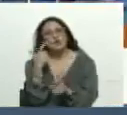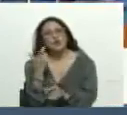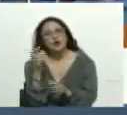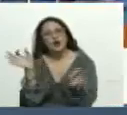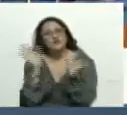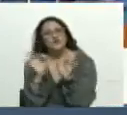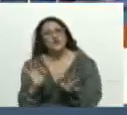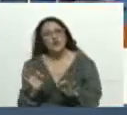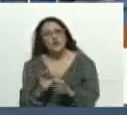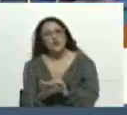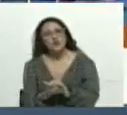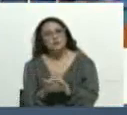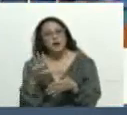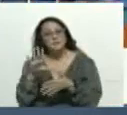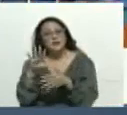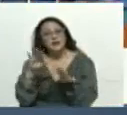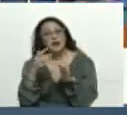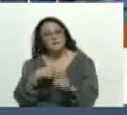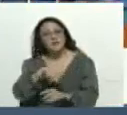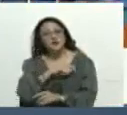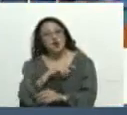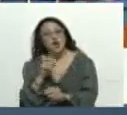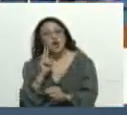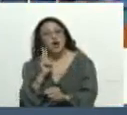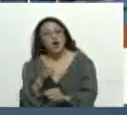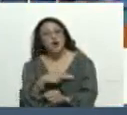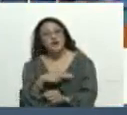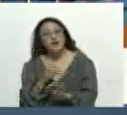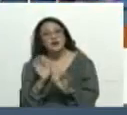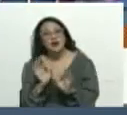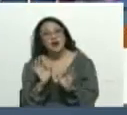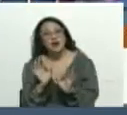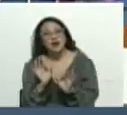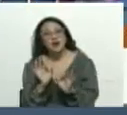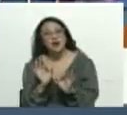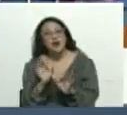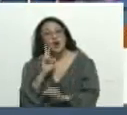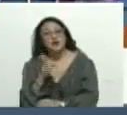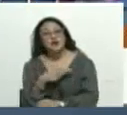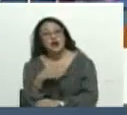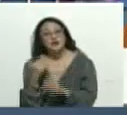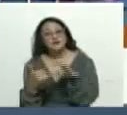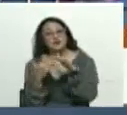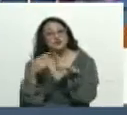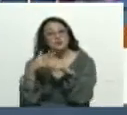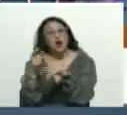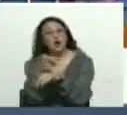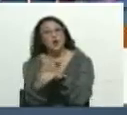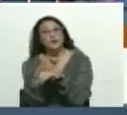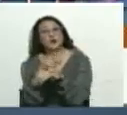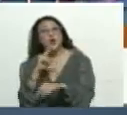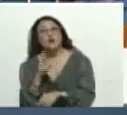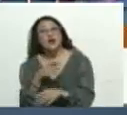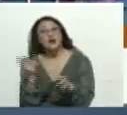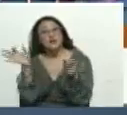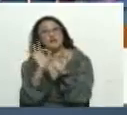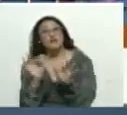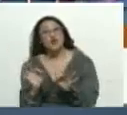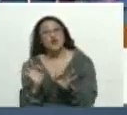modelos la América española es original dijo Rodríguez originales han de ser sus instituciones y su gobierno y originales los medios